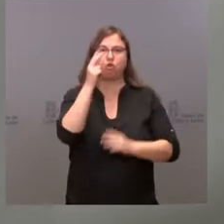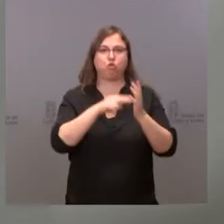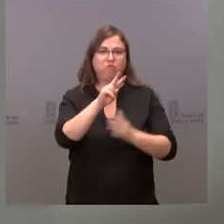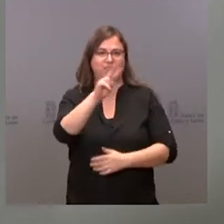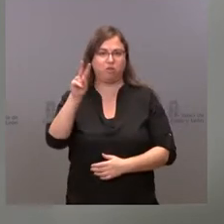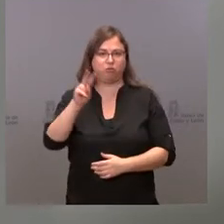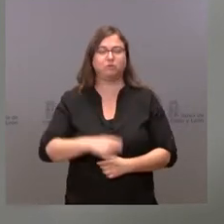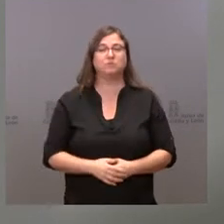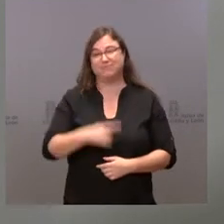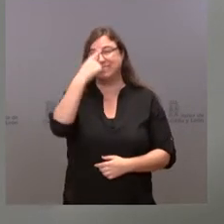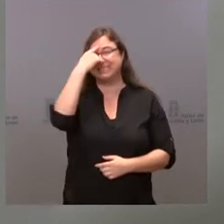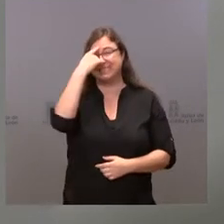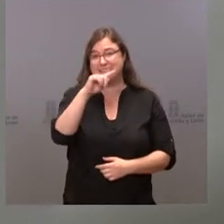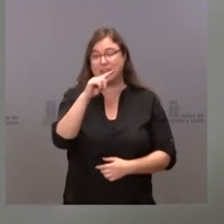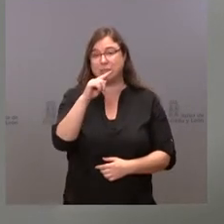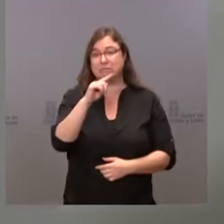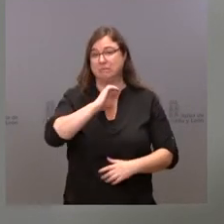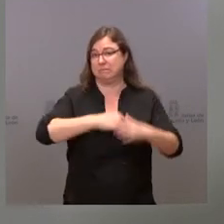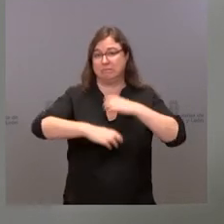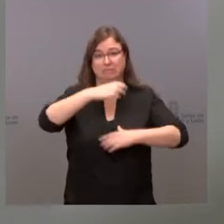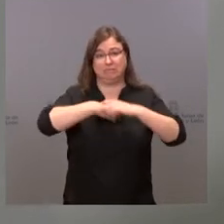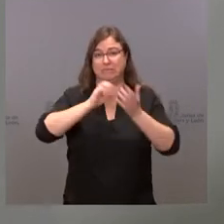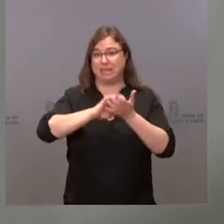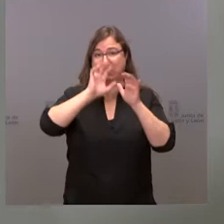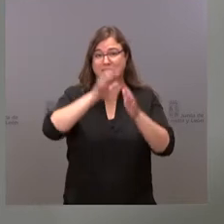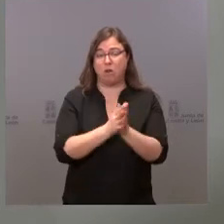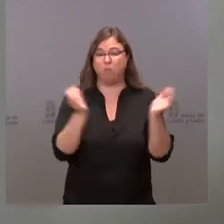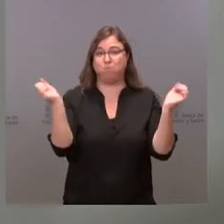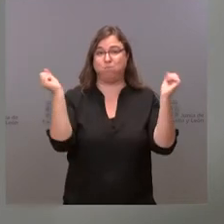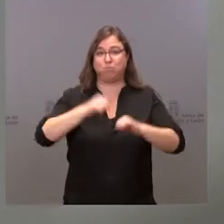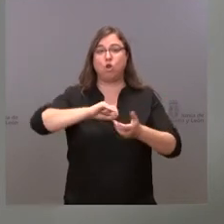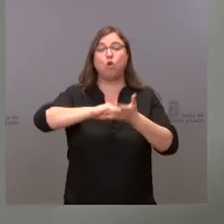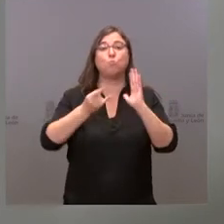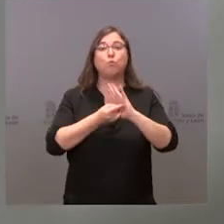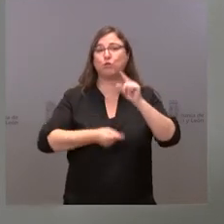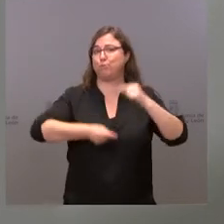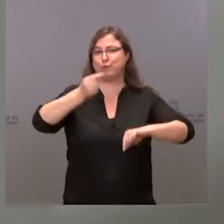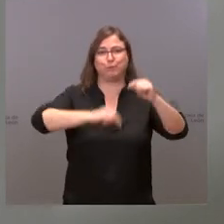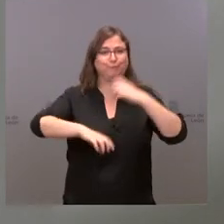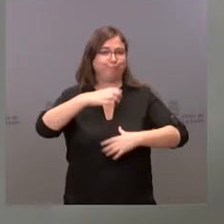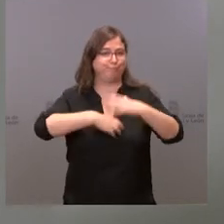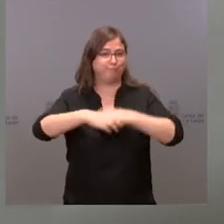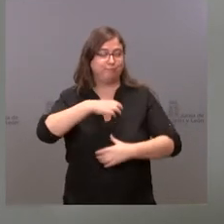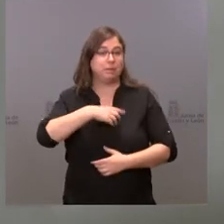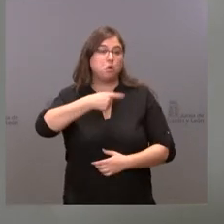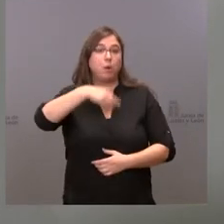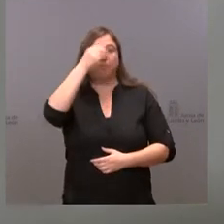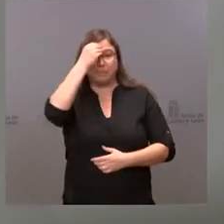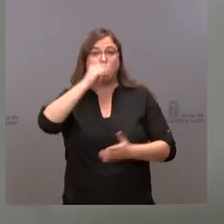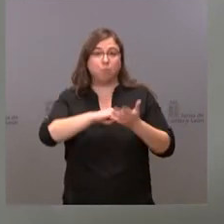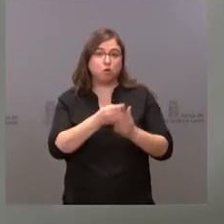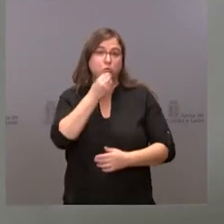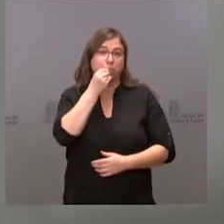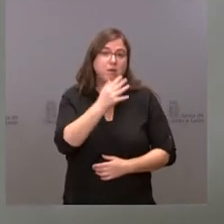saben ustedes que no fue posible en castilla y león' aprobar el proyecto de presupuestos entendemos que era un buen proyecto de presupuestos que hubiera sido